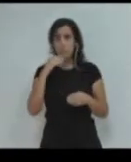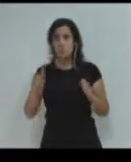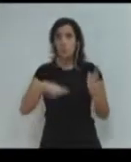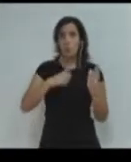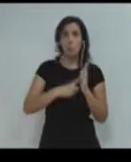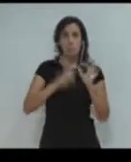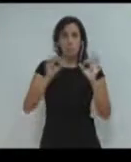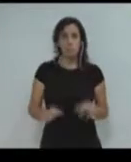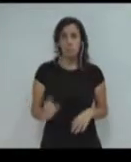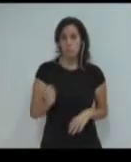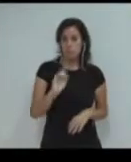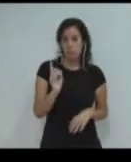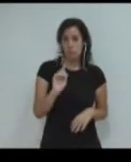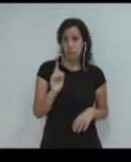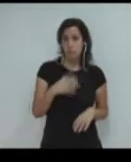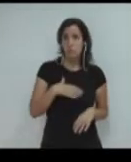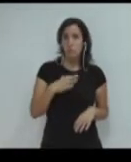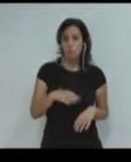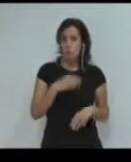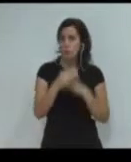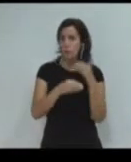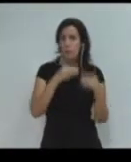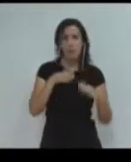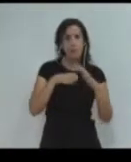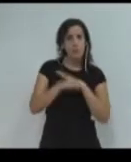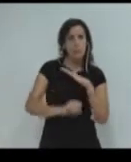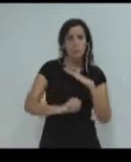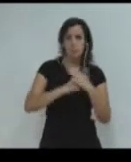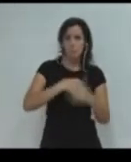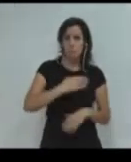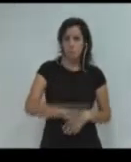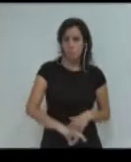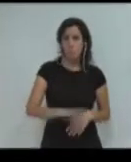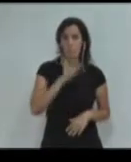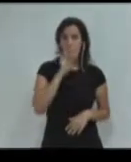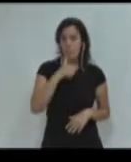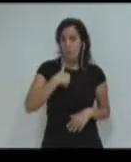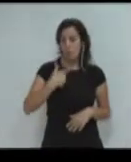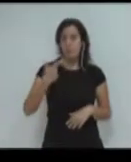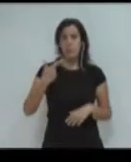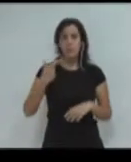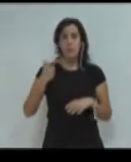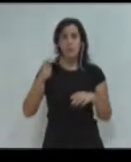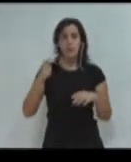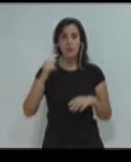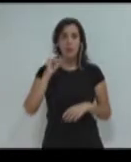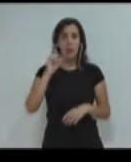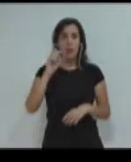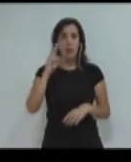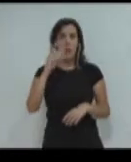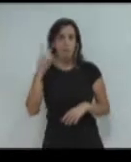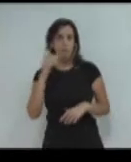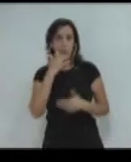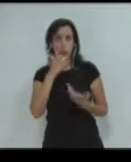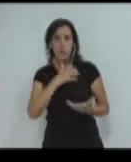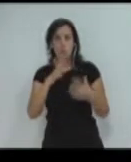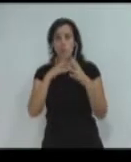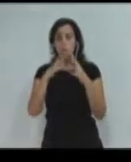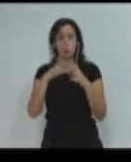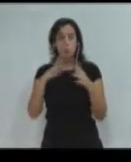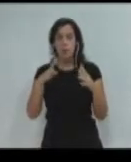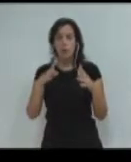Podemos hacerlo lo más accesible posible y ahora yo lo abro con mi iPad y se me ha roto la